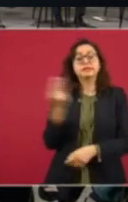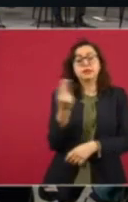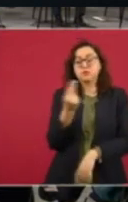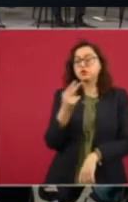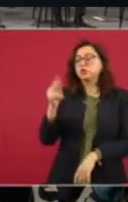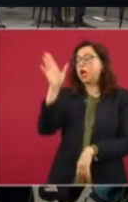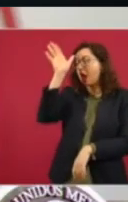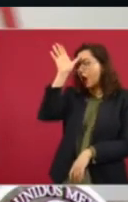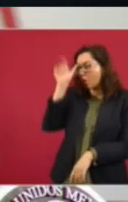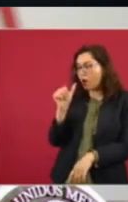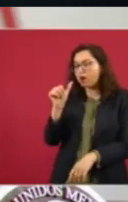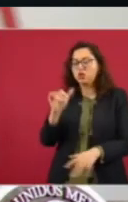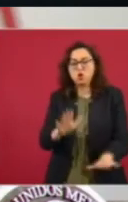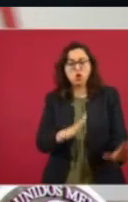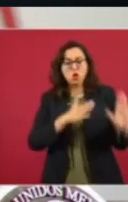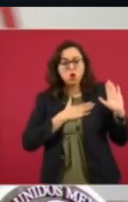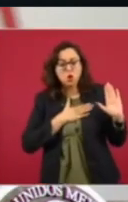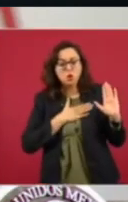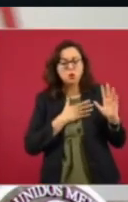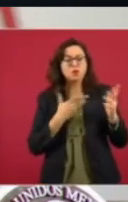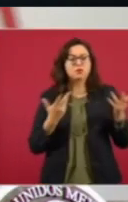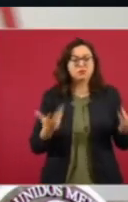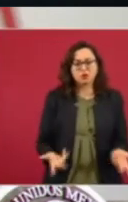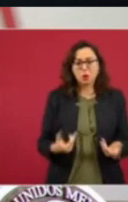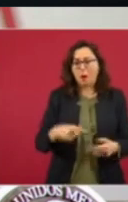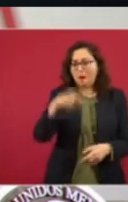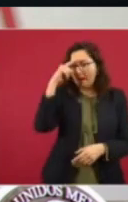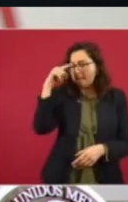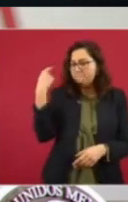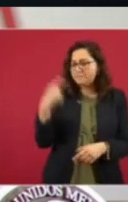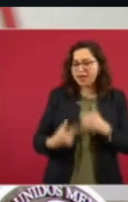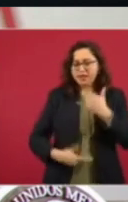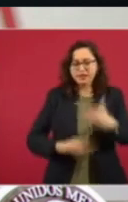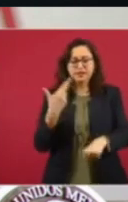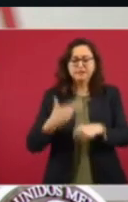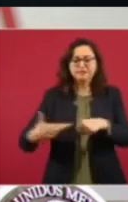en este objetivo de regularización.